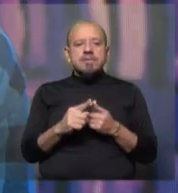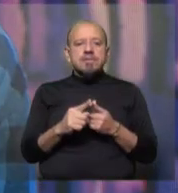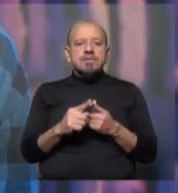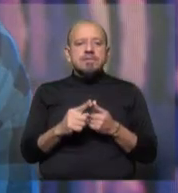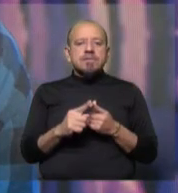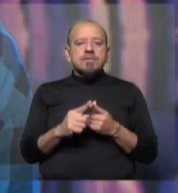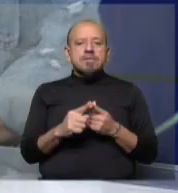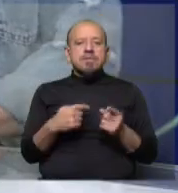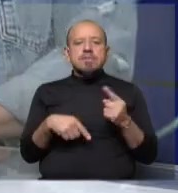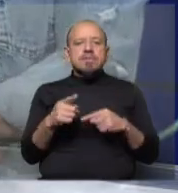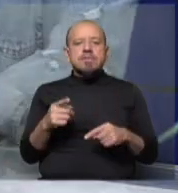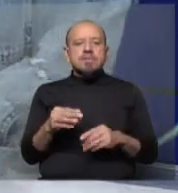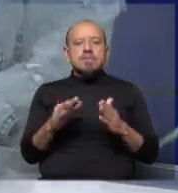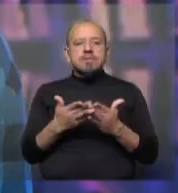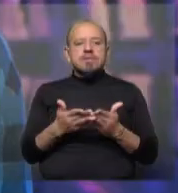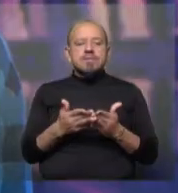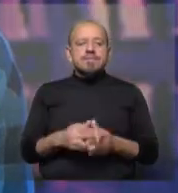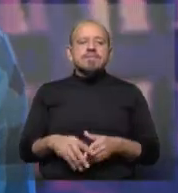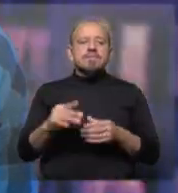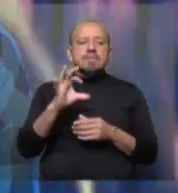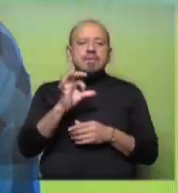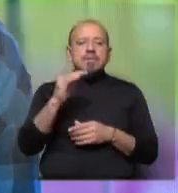corrientes gusta que tu libro sea somos